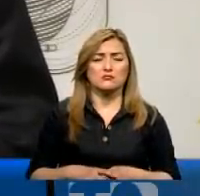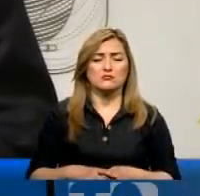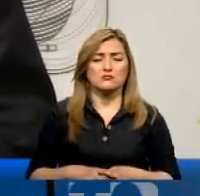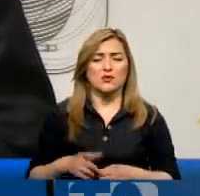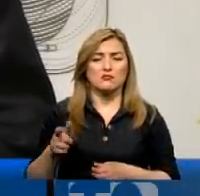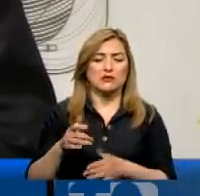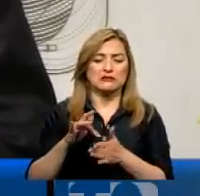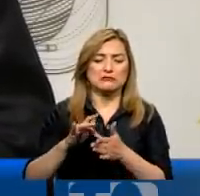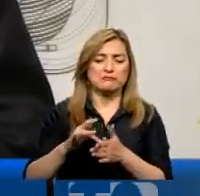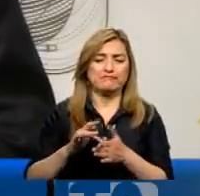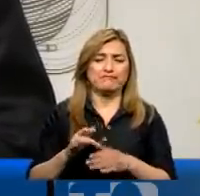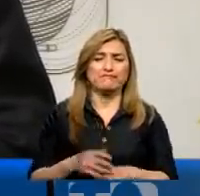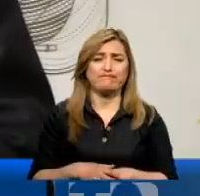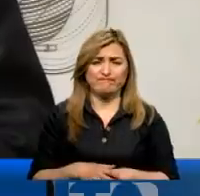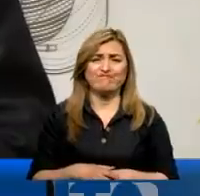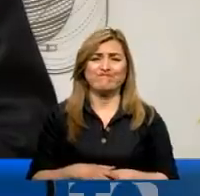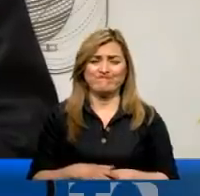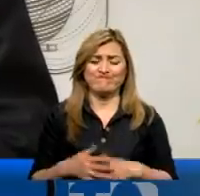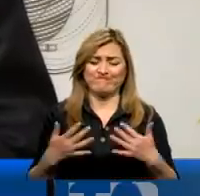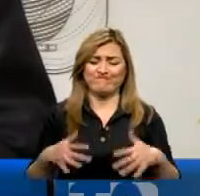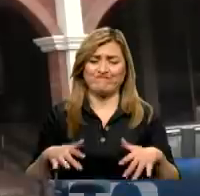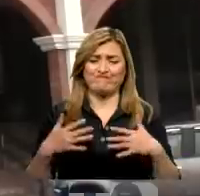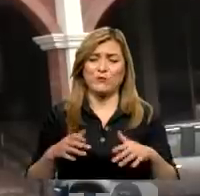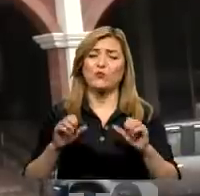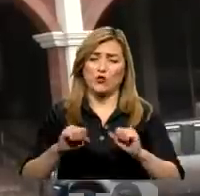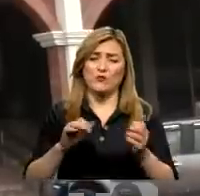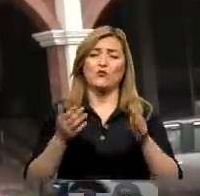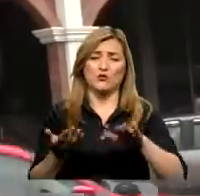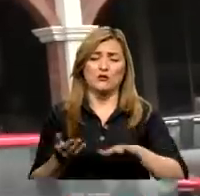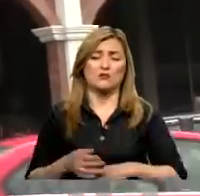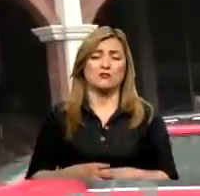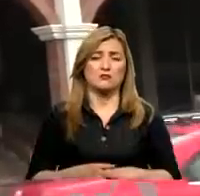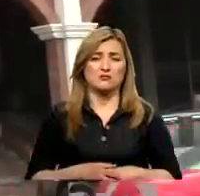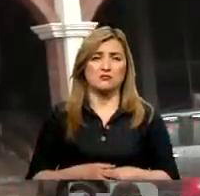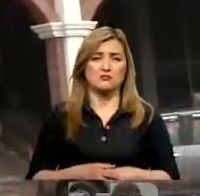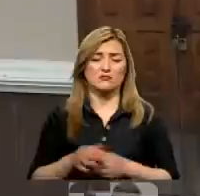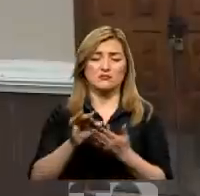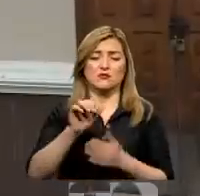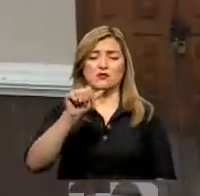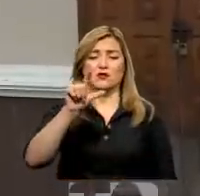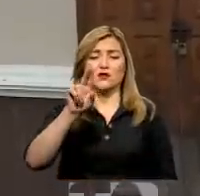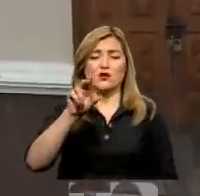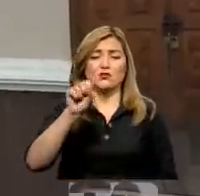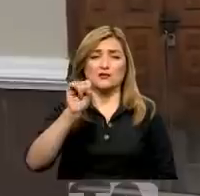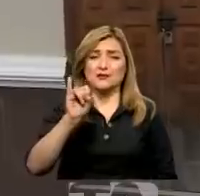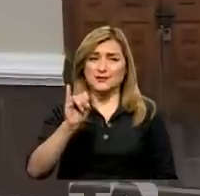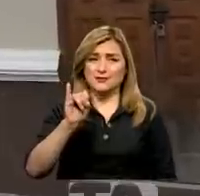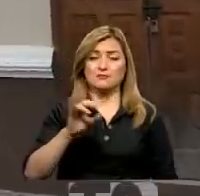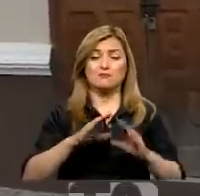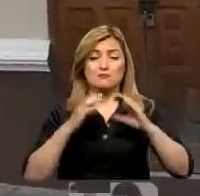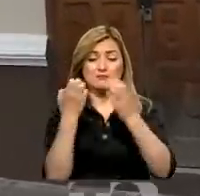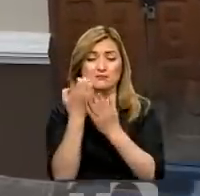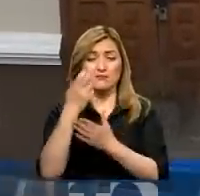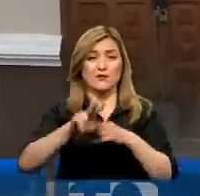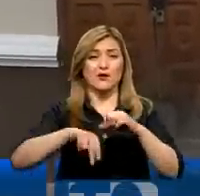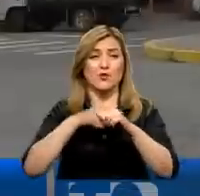en riesgo, ¿no? En riesgo de complicarse e incluso de fallecer. La alerta en el cantón a la UCI es permanente. El COE cantonal suspendió varios servicios